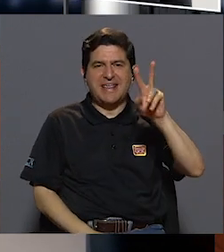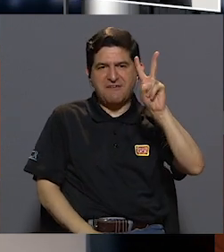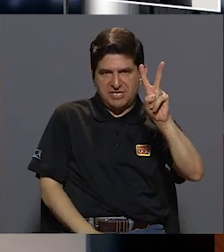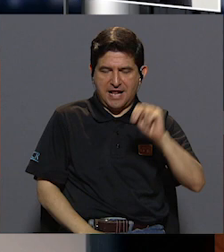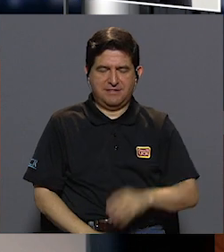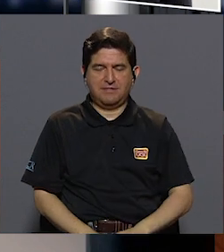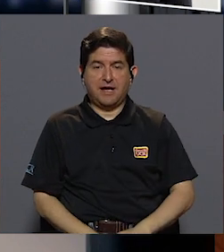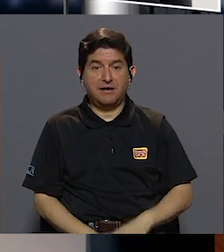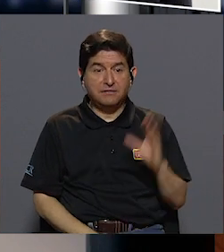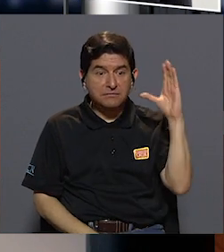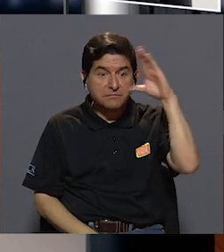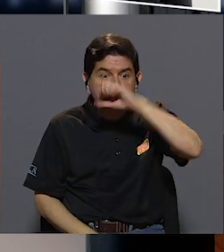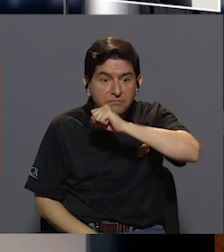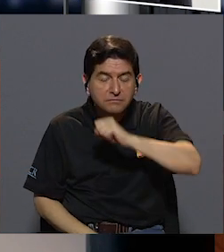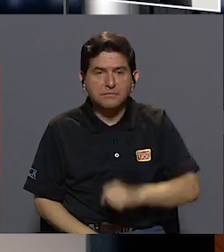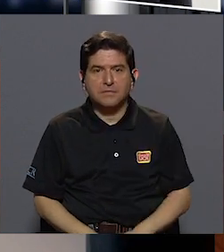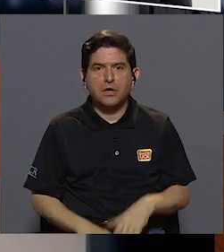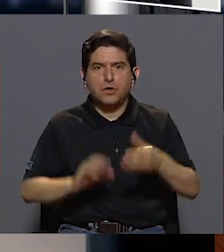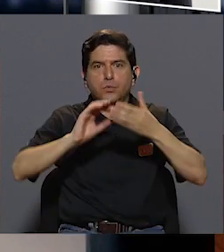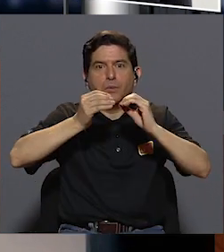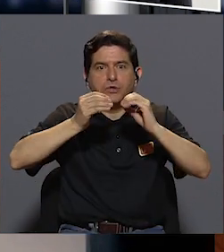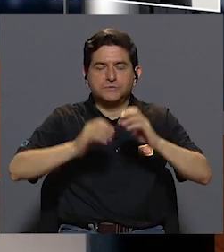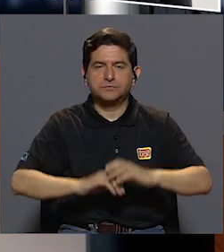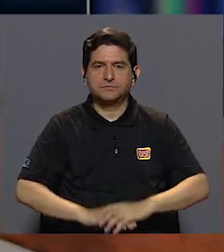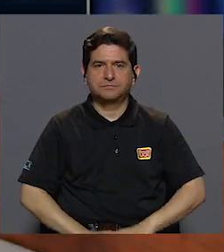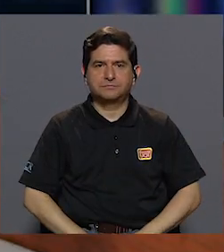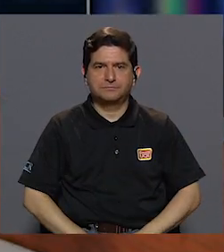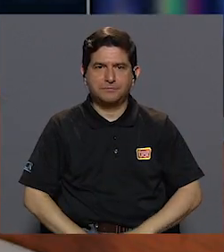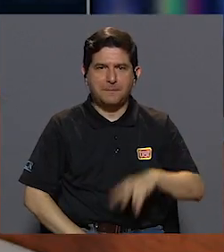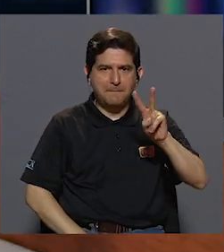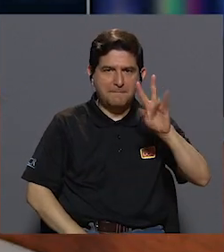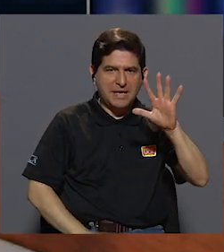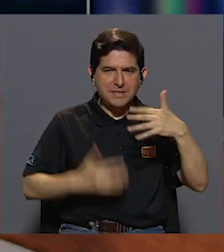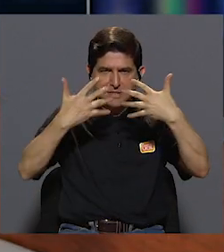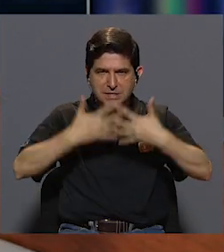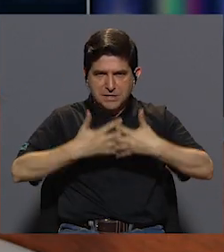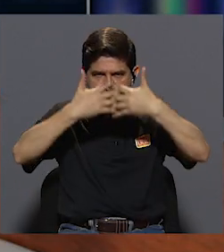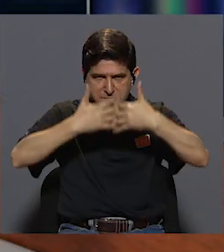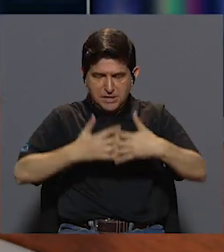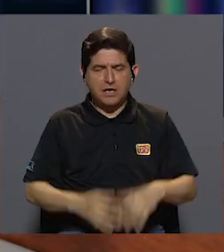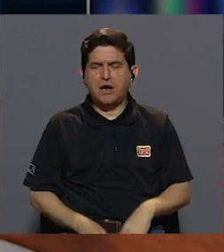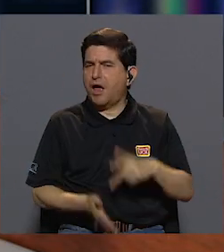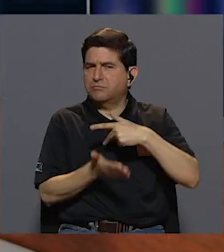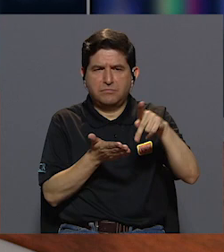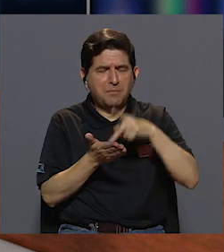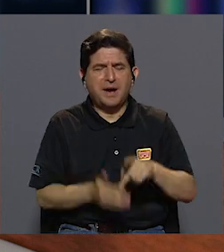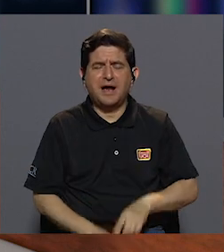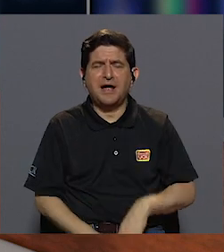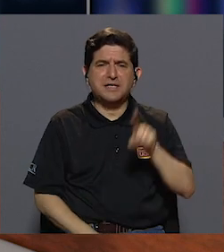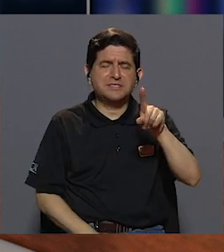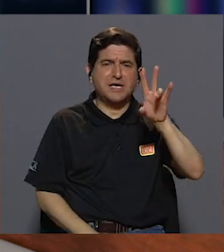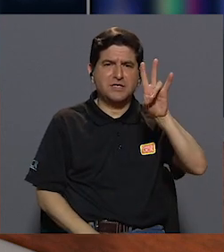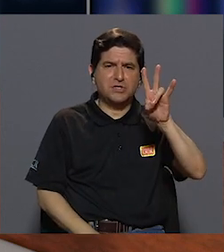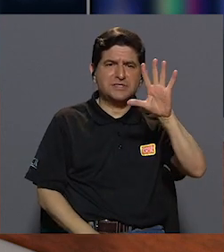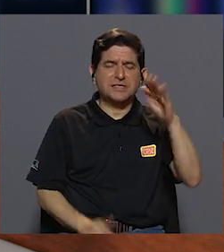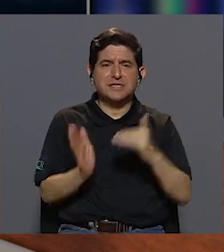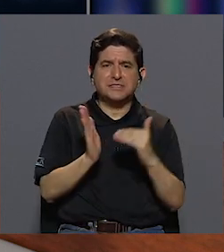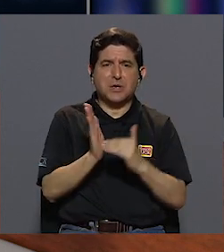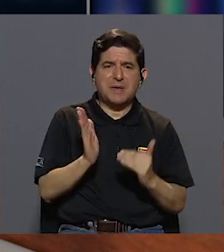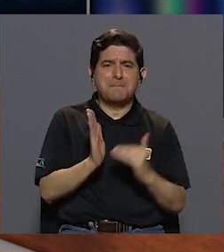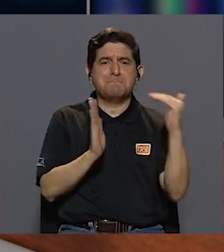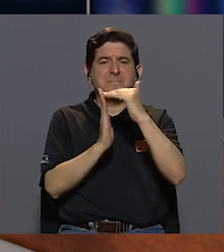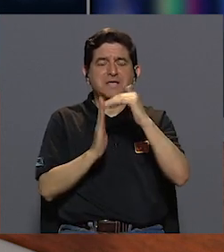María Villalta, podemos conocer los siguientes datos. 25 empresas dejaron de pagar 175